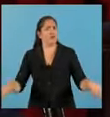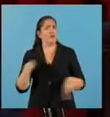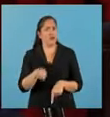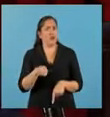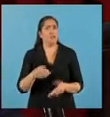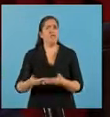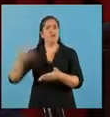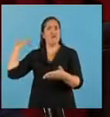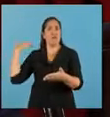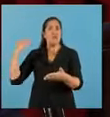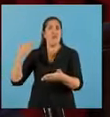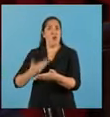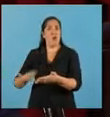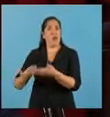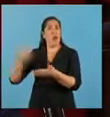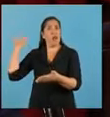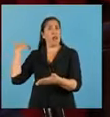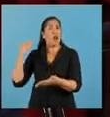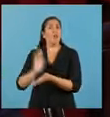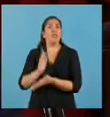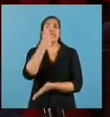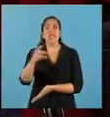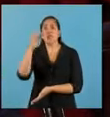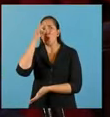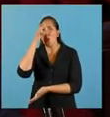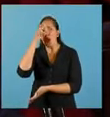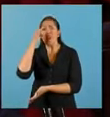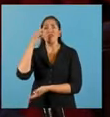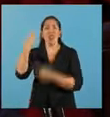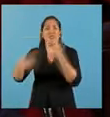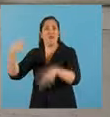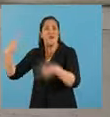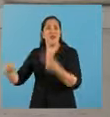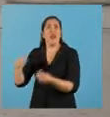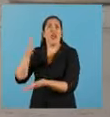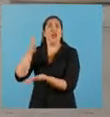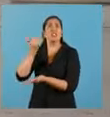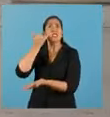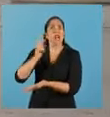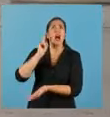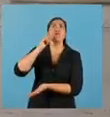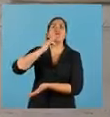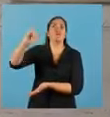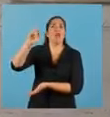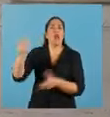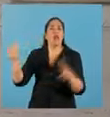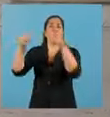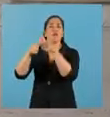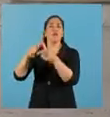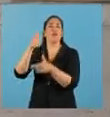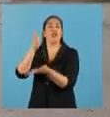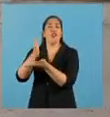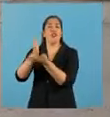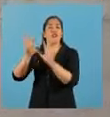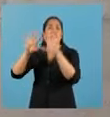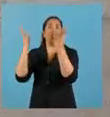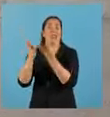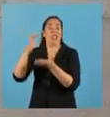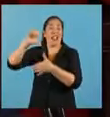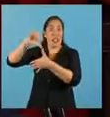sin responder al menos 120 casos ante la Comisión Interamericana de Derechos Humanos. El 75% de esos